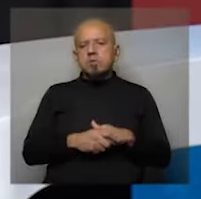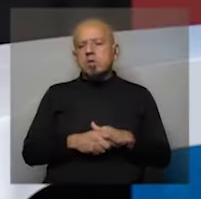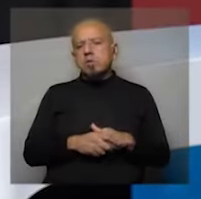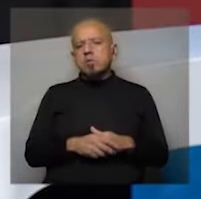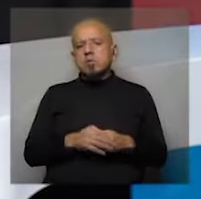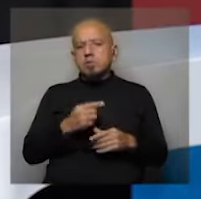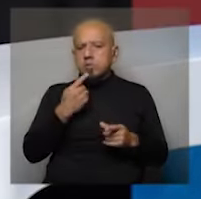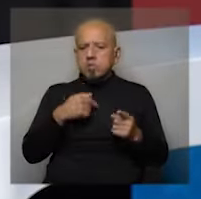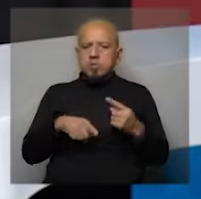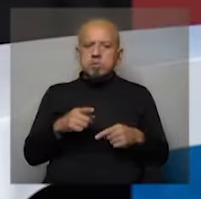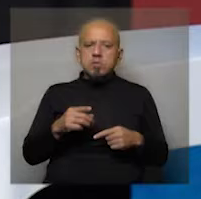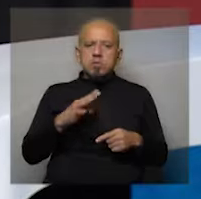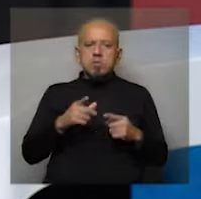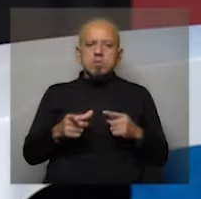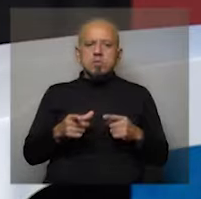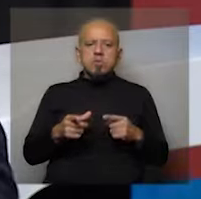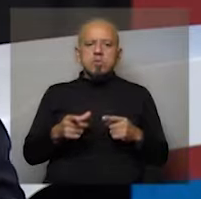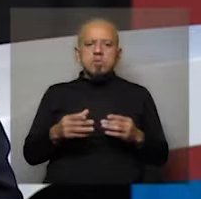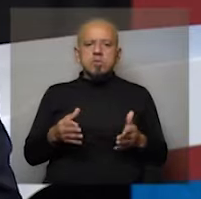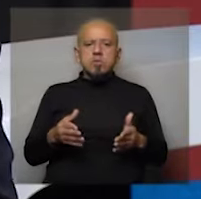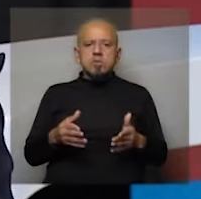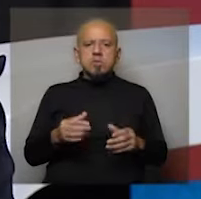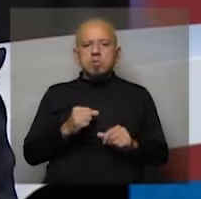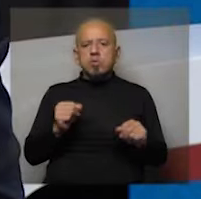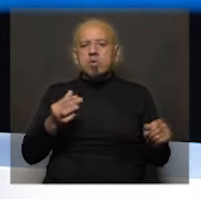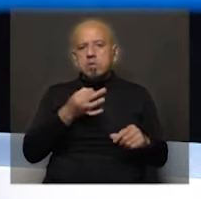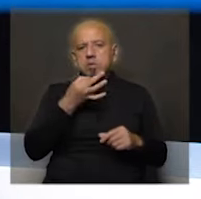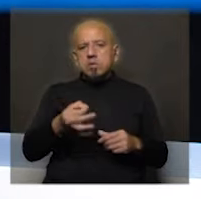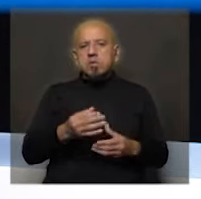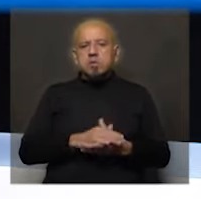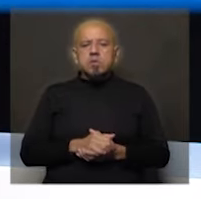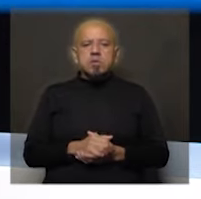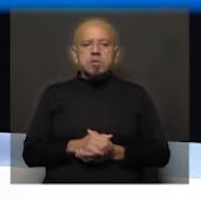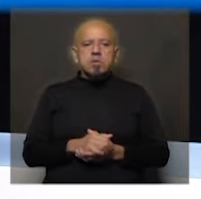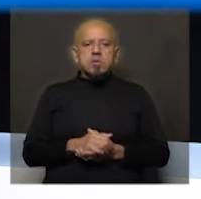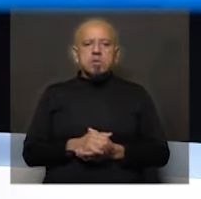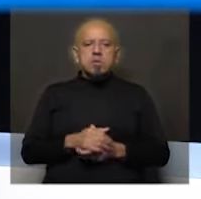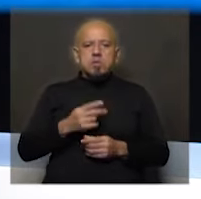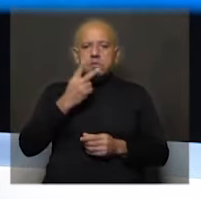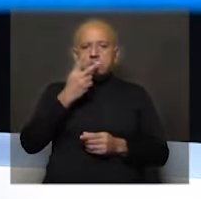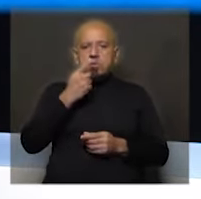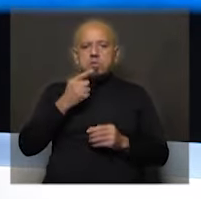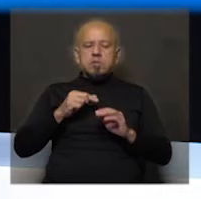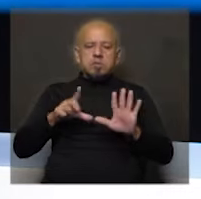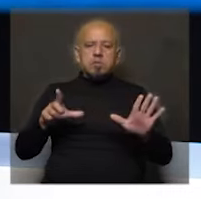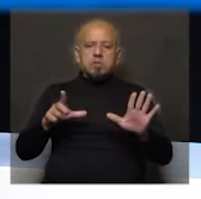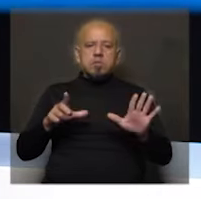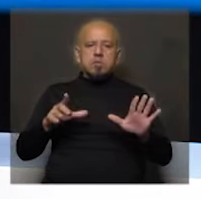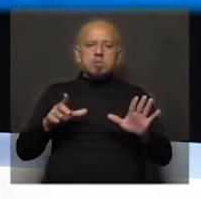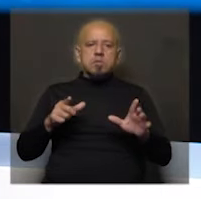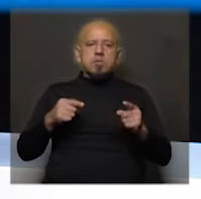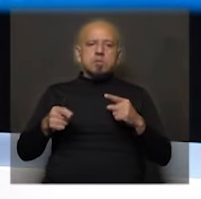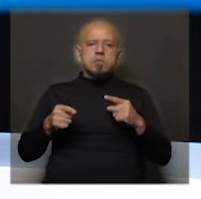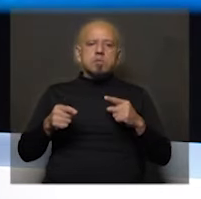No desde el lugar donde están el acompañamiento que no puede decir de eso en eso desde el 2017 hasta la fecha en realidad el